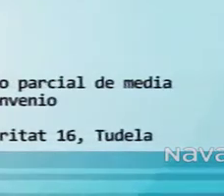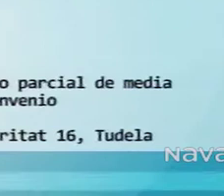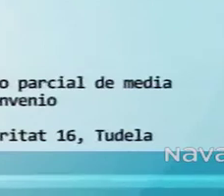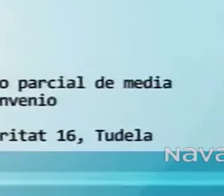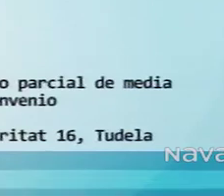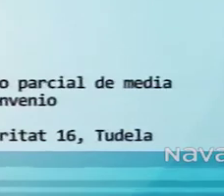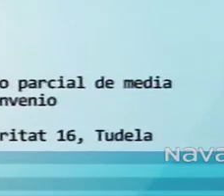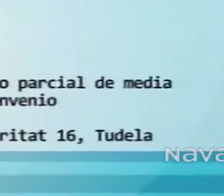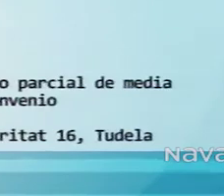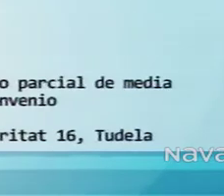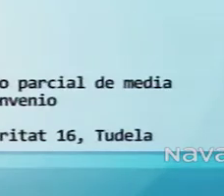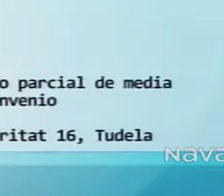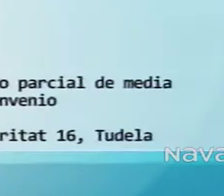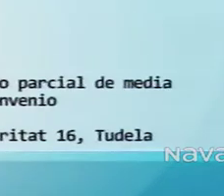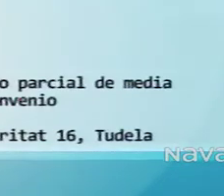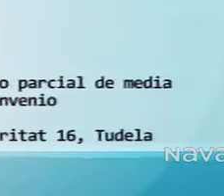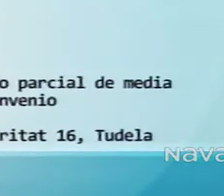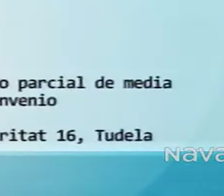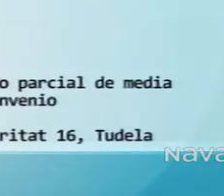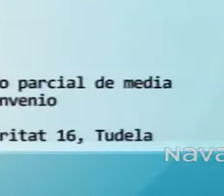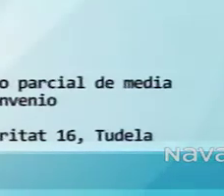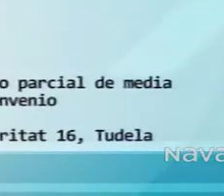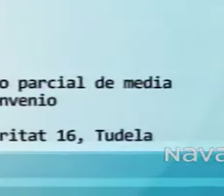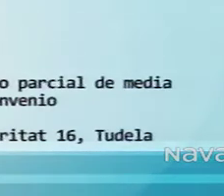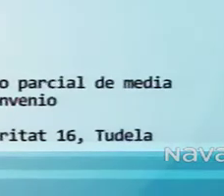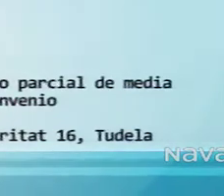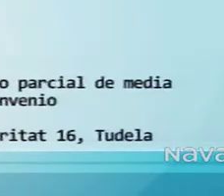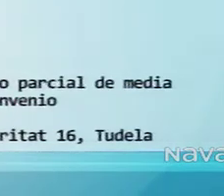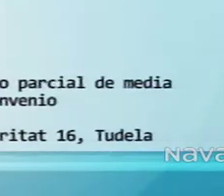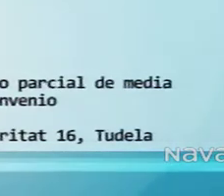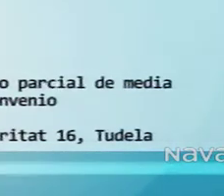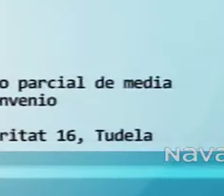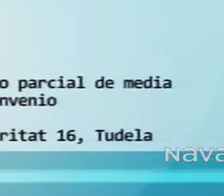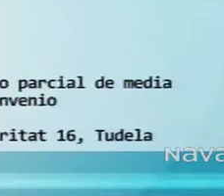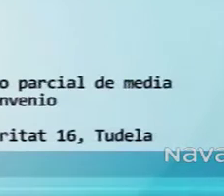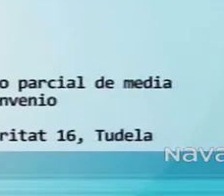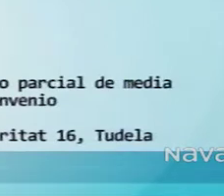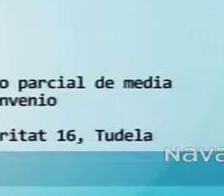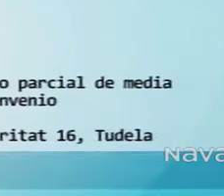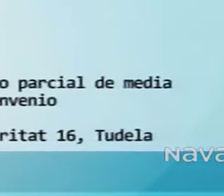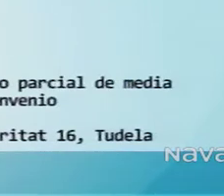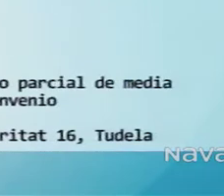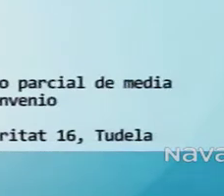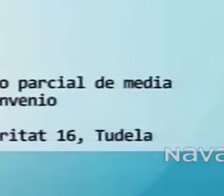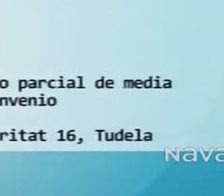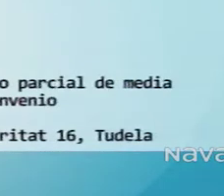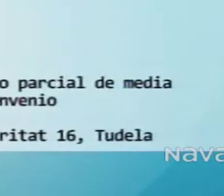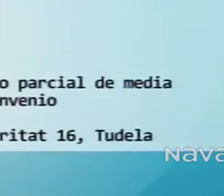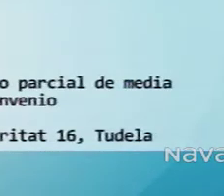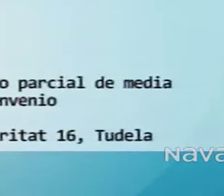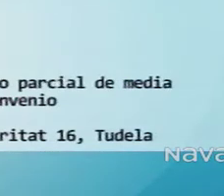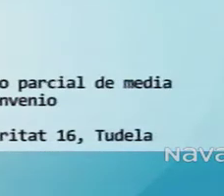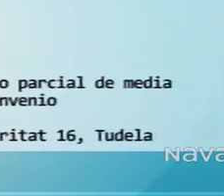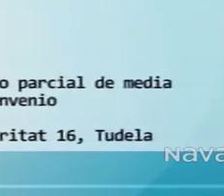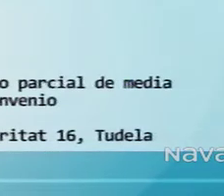según convenio. Si te interesa la oferta, debes entregar tu currículum con foto en la empresa. Es el Bar El Tonel en la calle Camino Cáritas